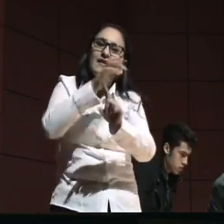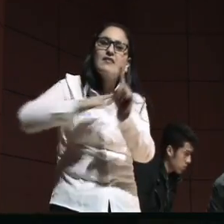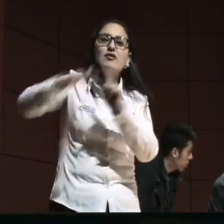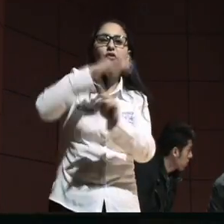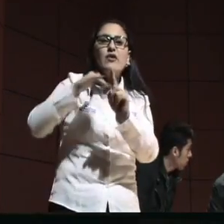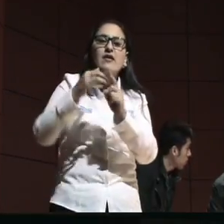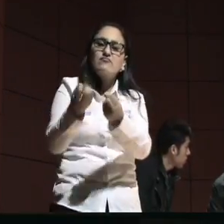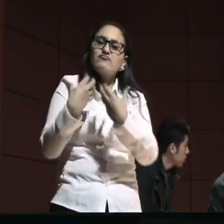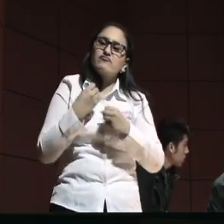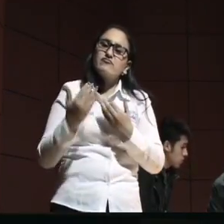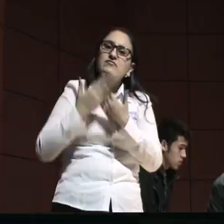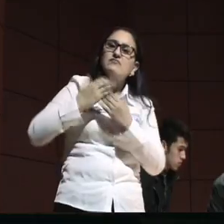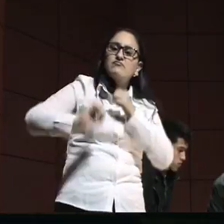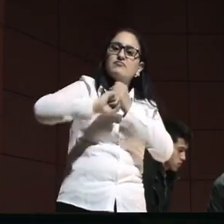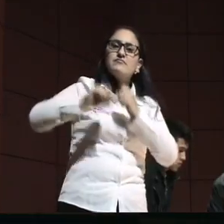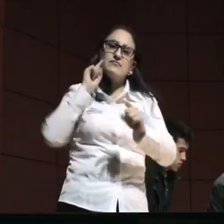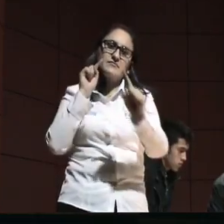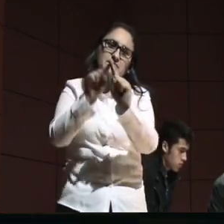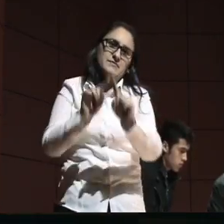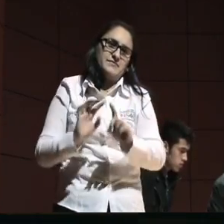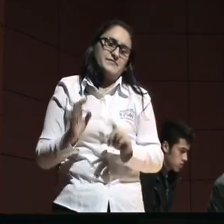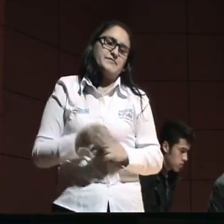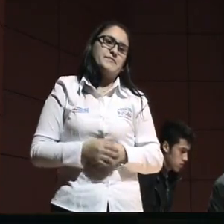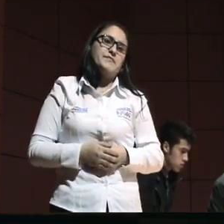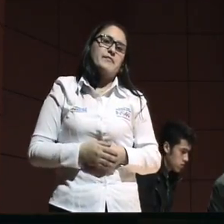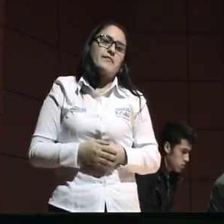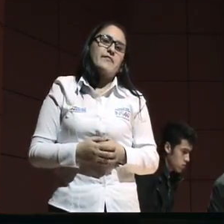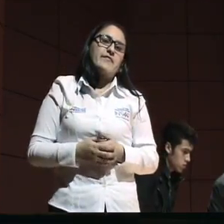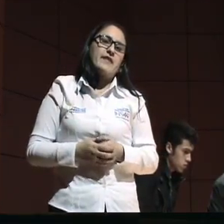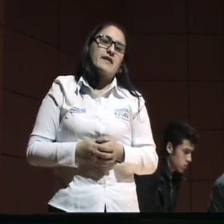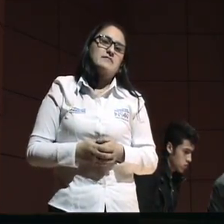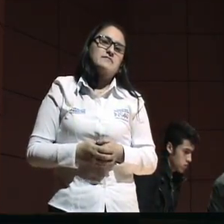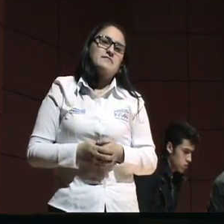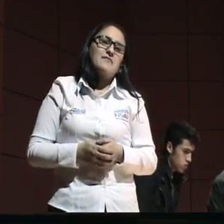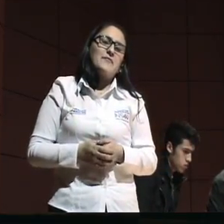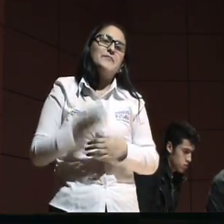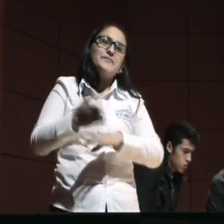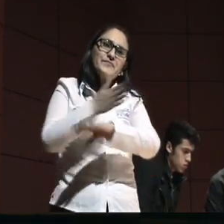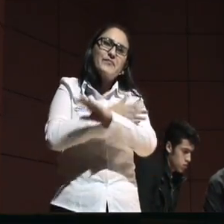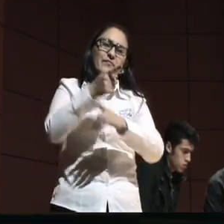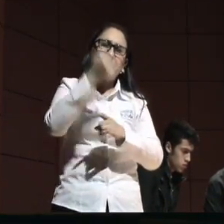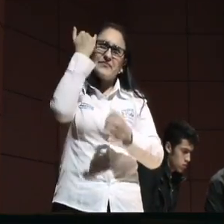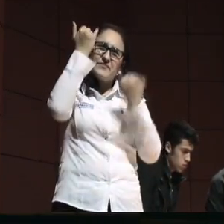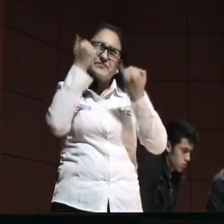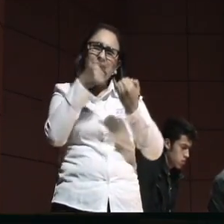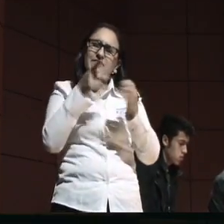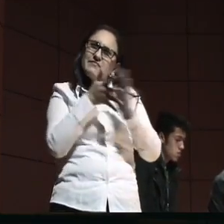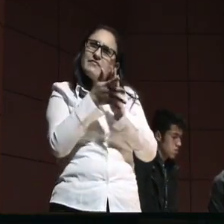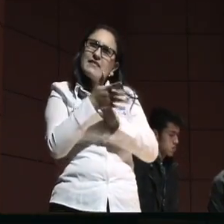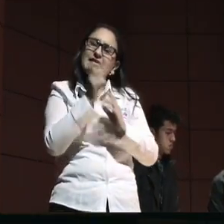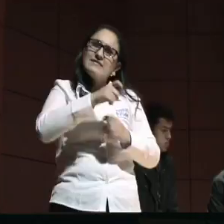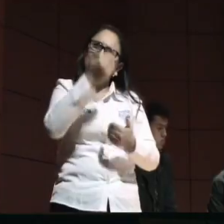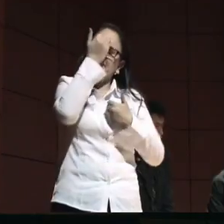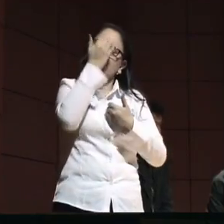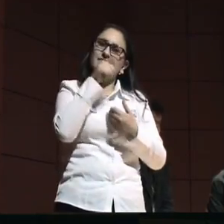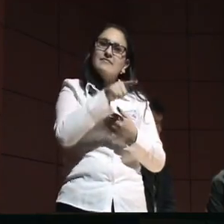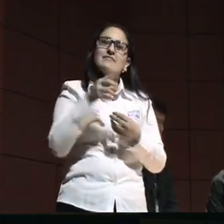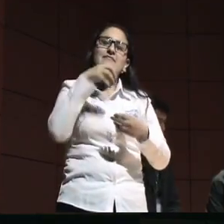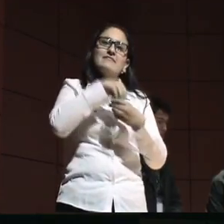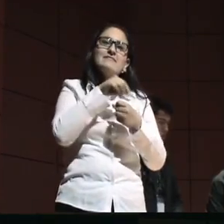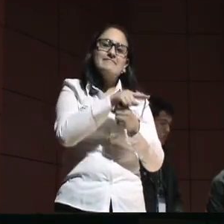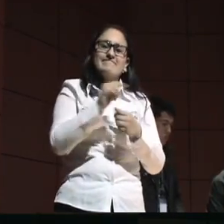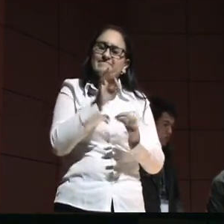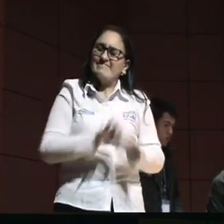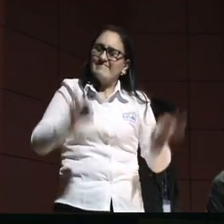entorno facilitador de sus objetivos. Antes de entrar a hablar de sociedad, hay que tener en cuenta en realidad que el núcleo